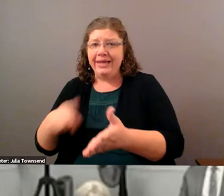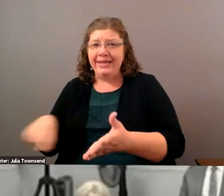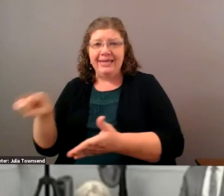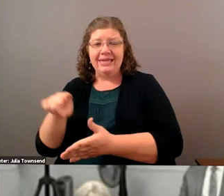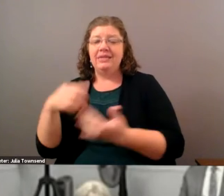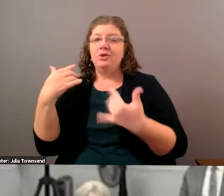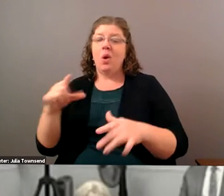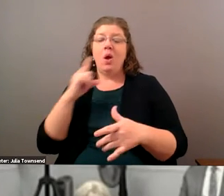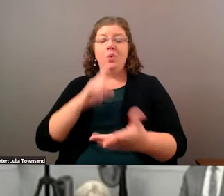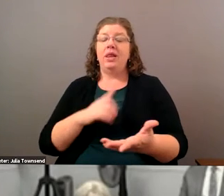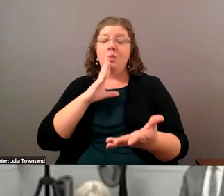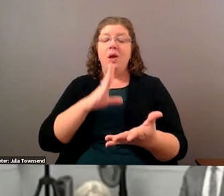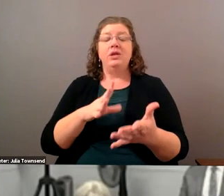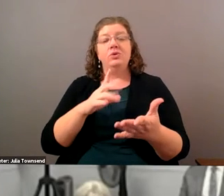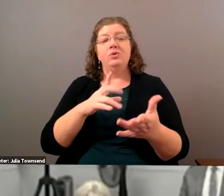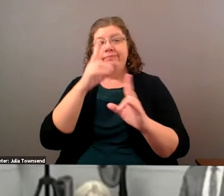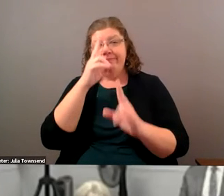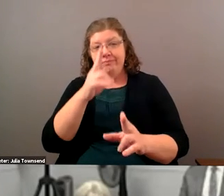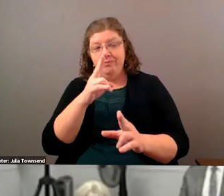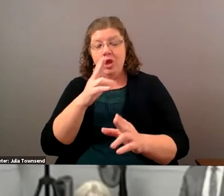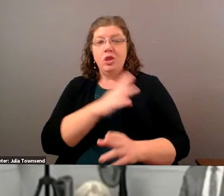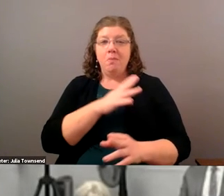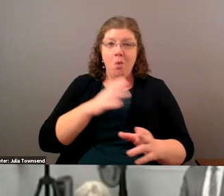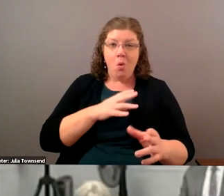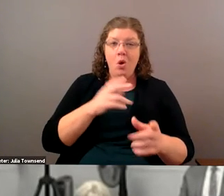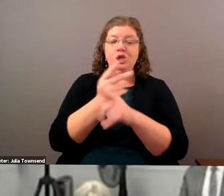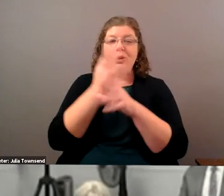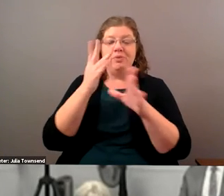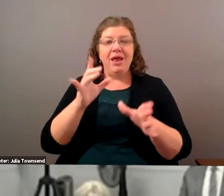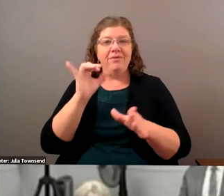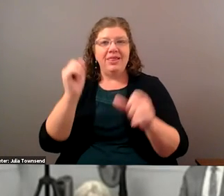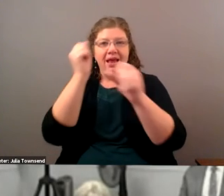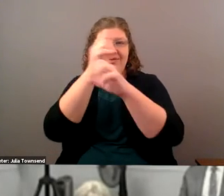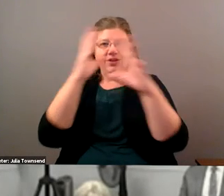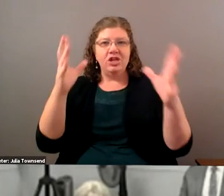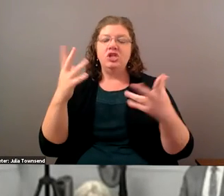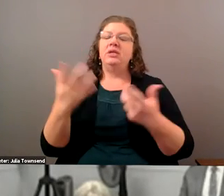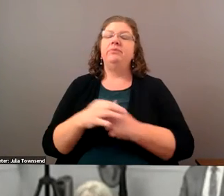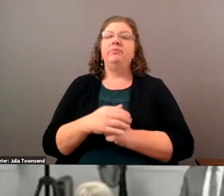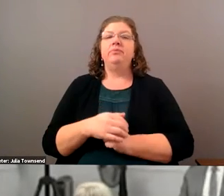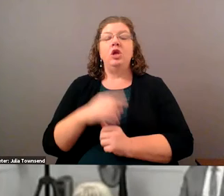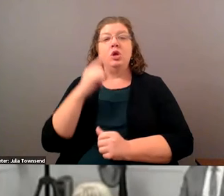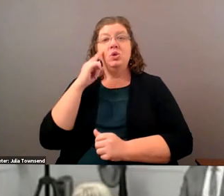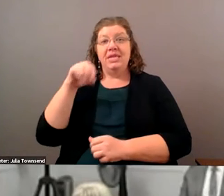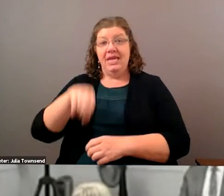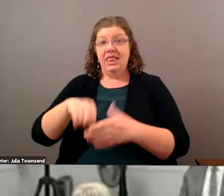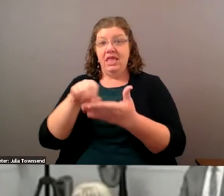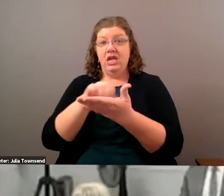superintendente por tener esta visión. Ustedes verán en este documento que